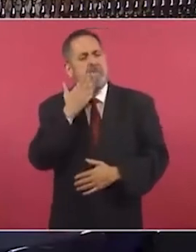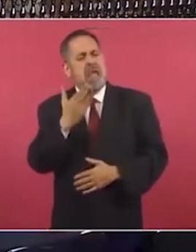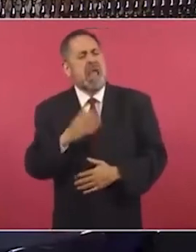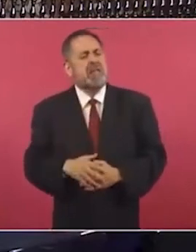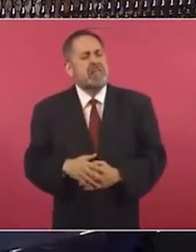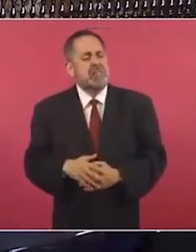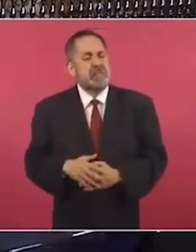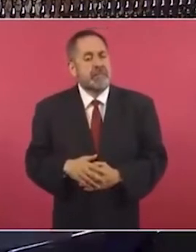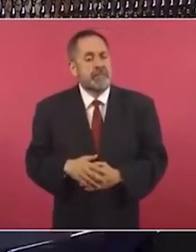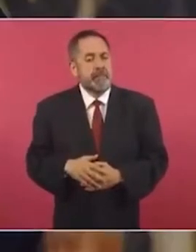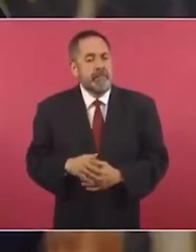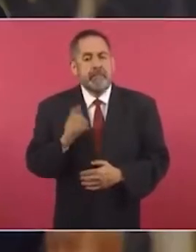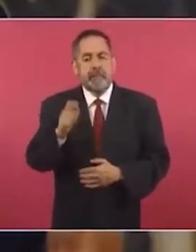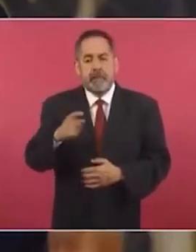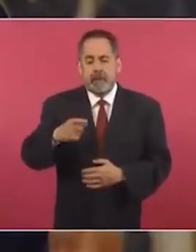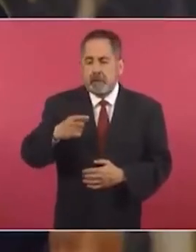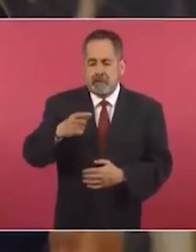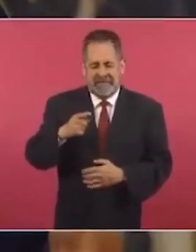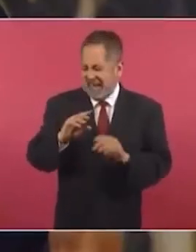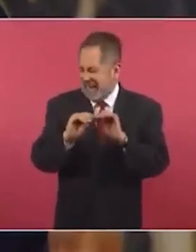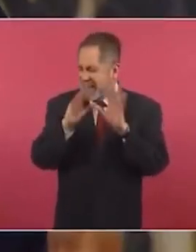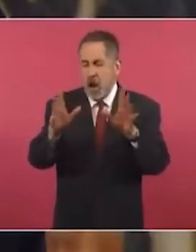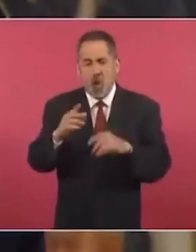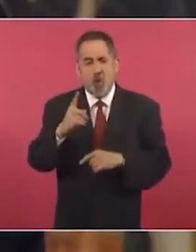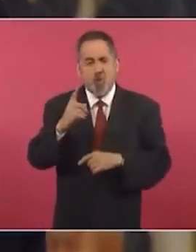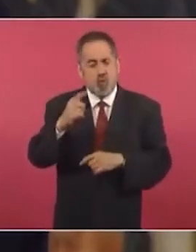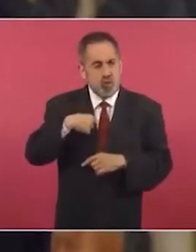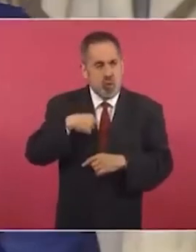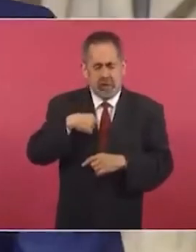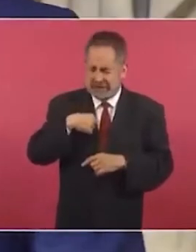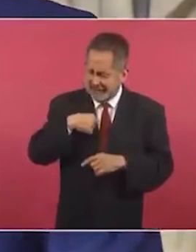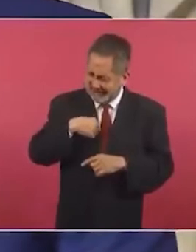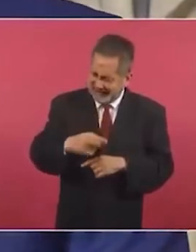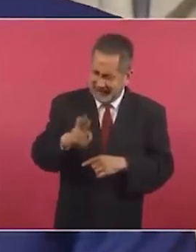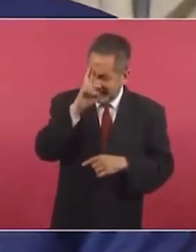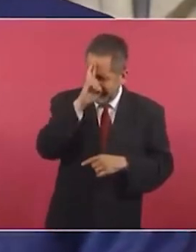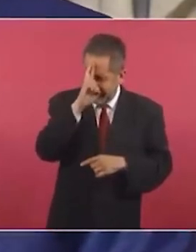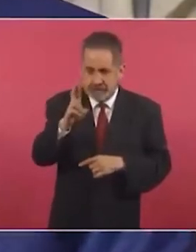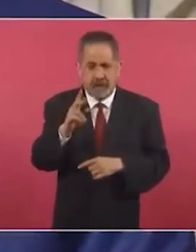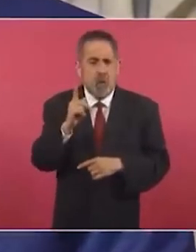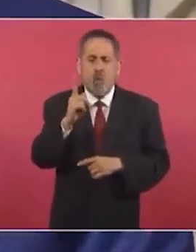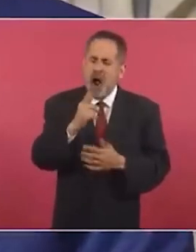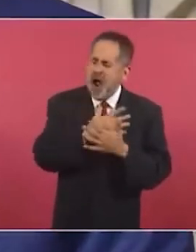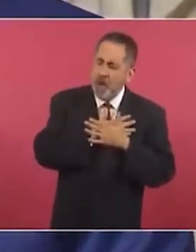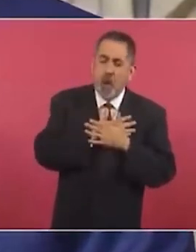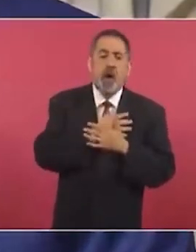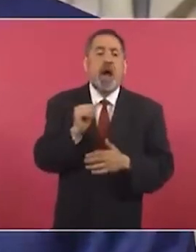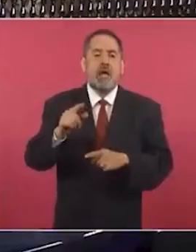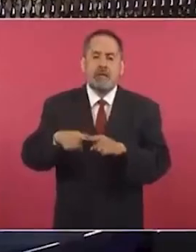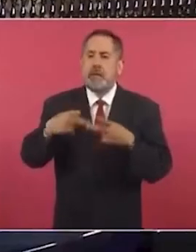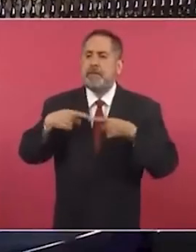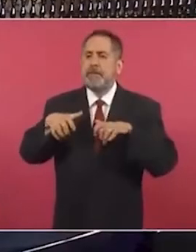aún más, esto sin duda, mi respeto y el amor al